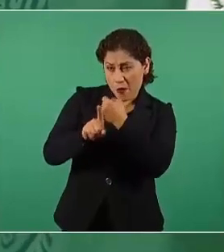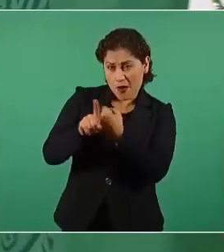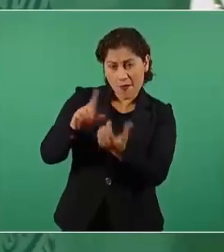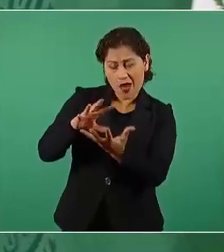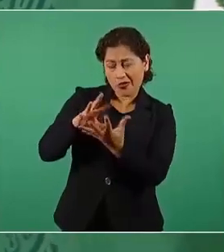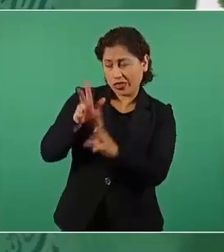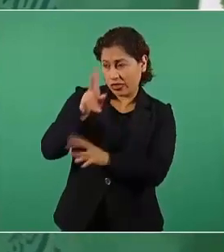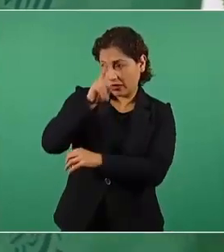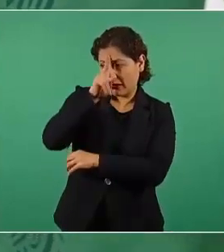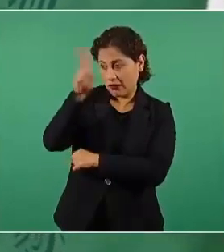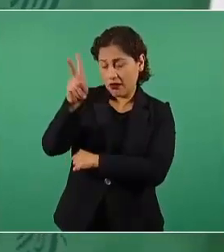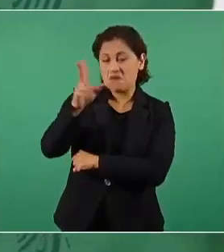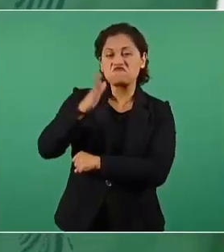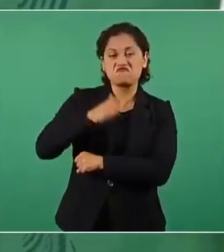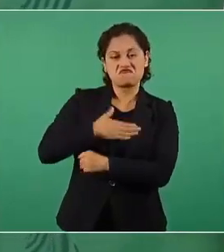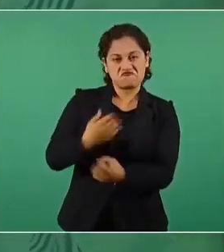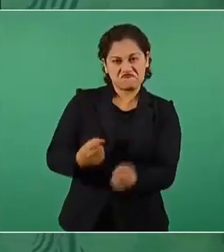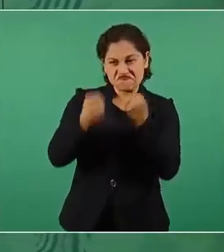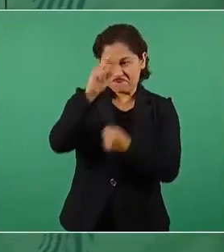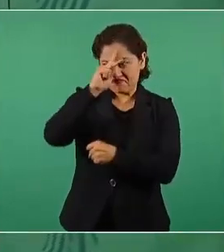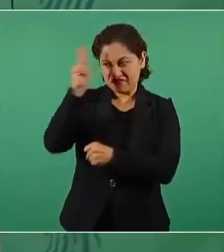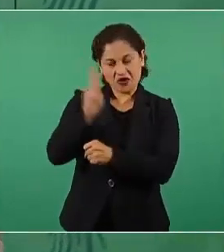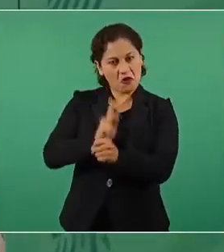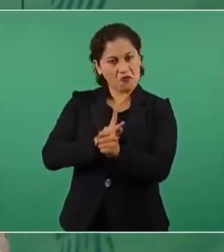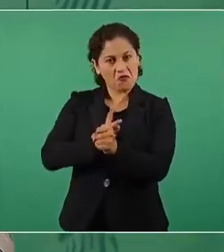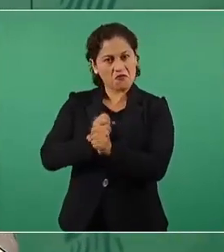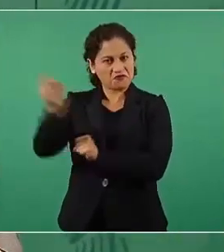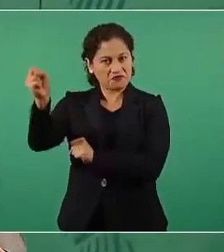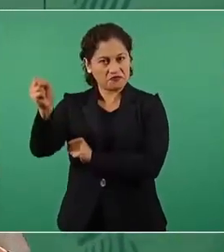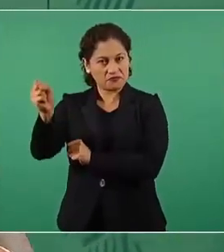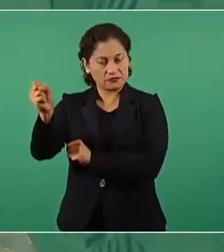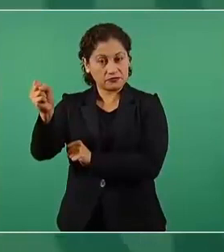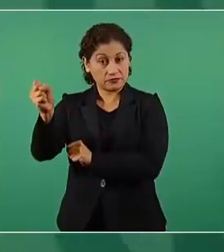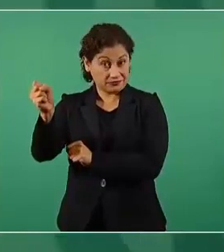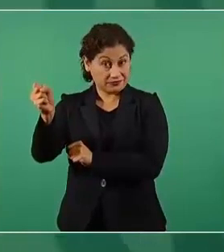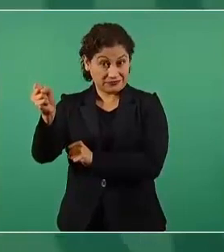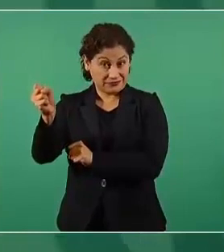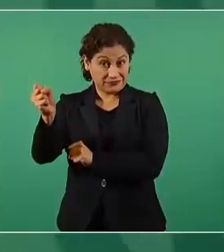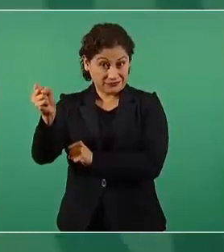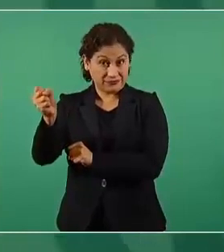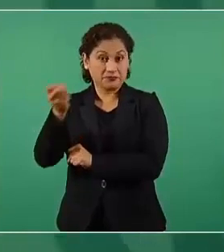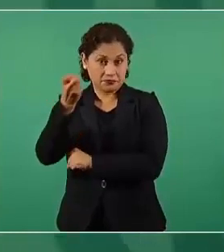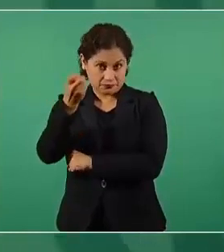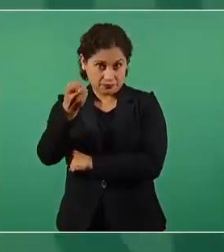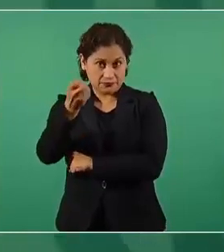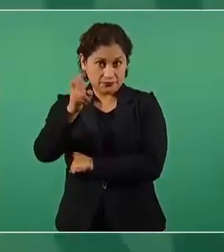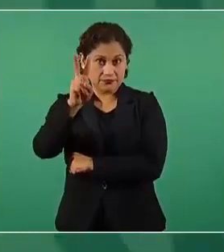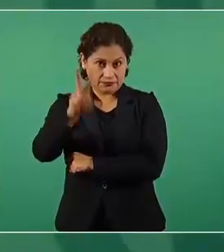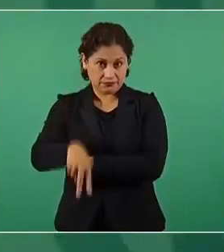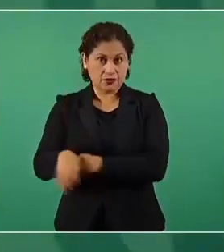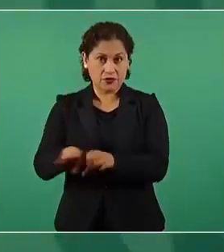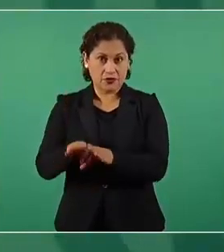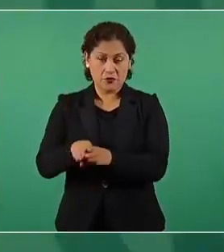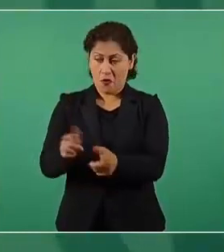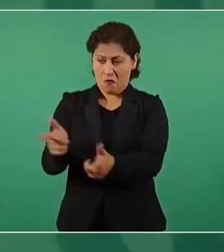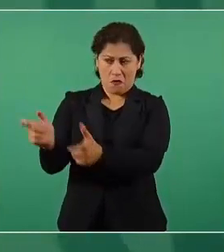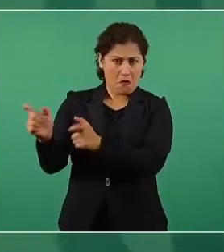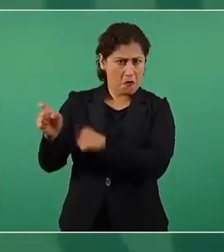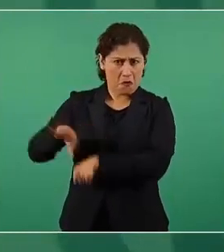luego de que el pasado jueves 19 de agosto, el presidente López Obrador hiciera referencia al periodista Jorge Ramos de Univisión